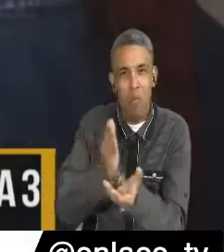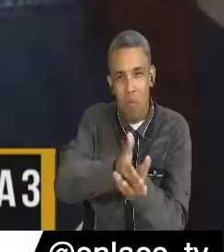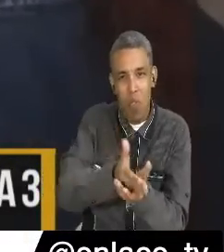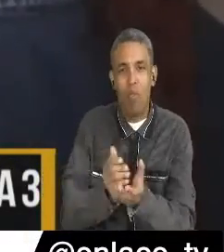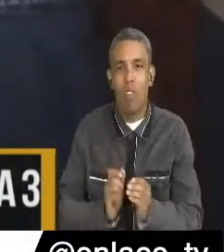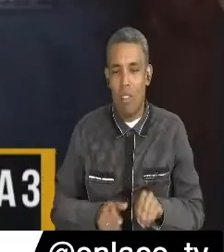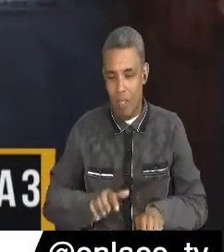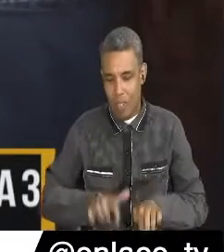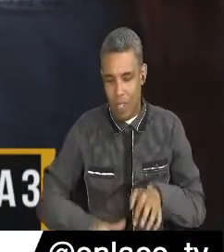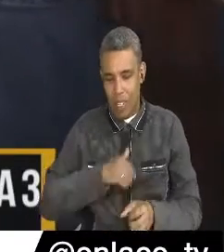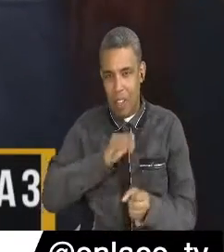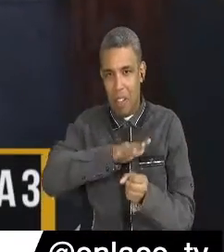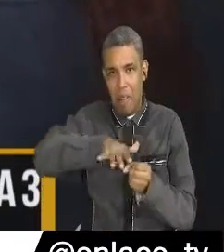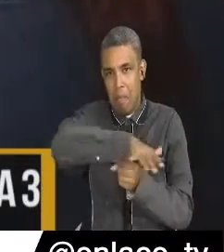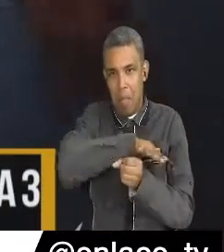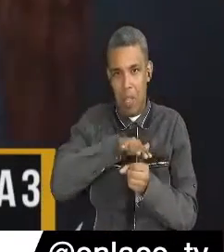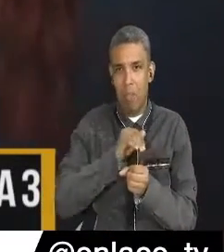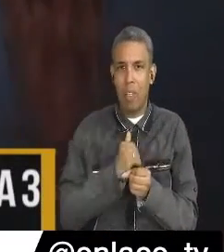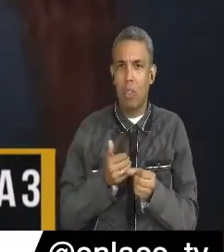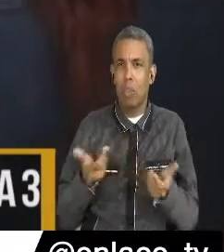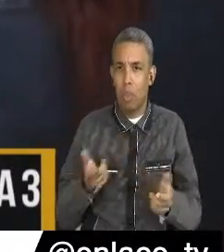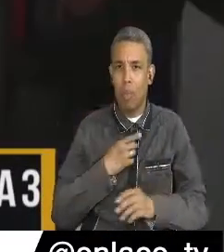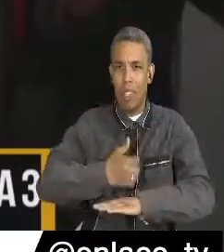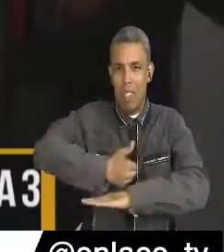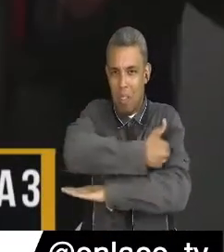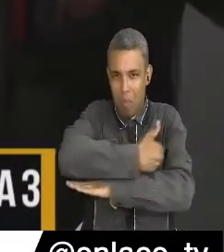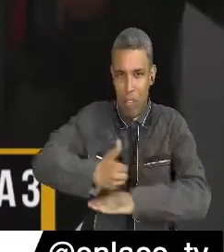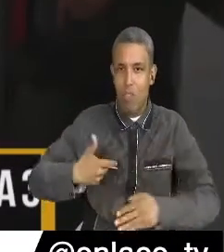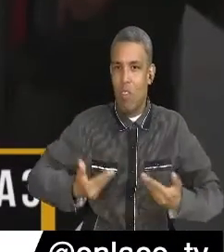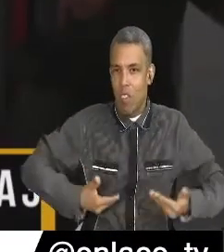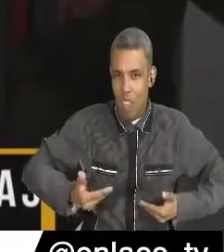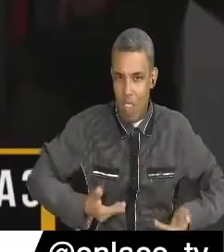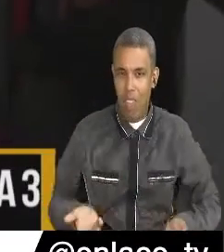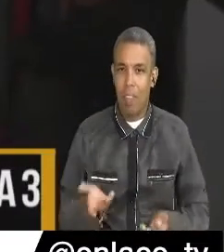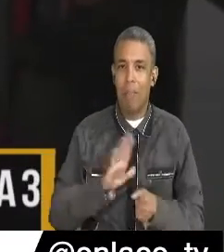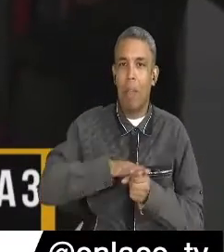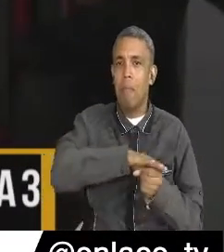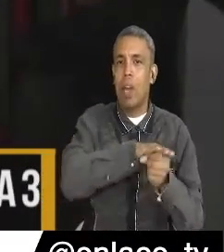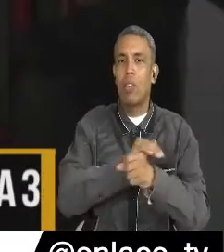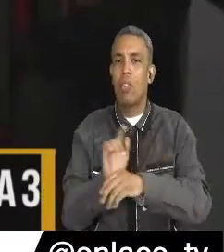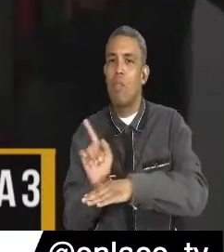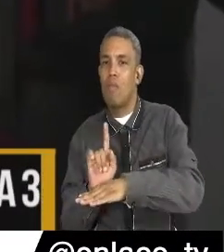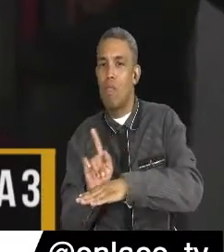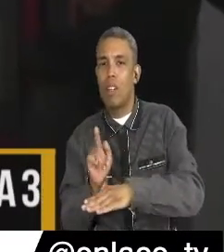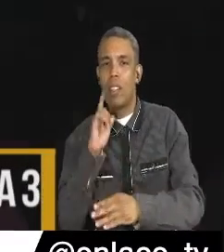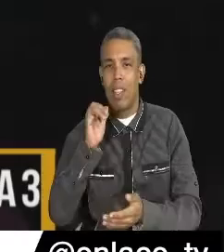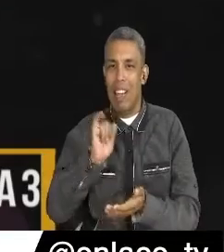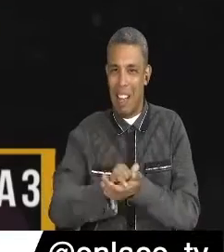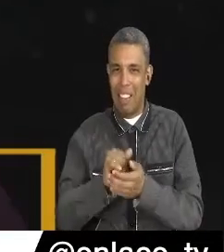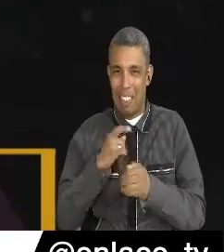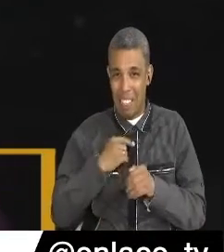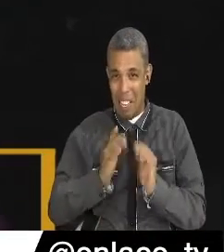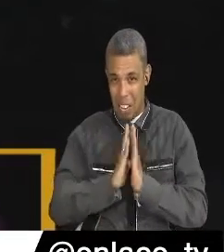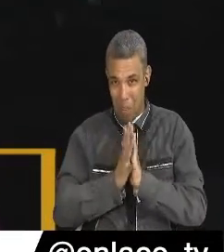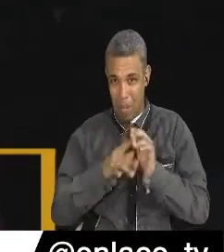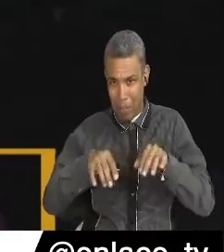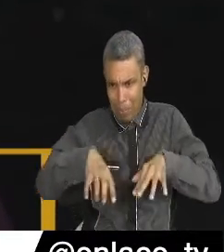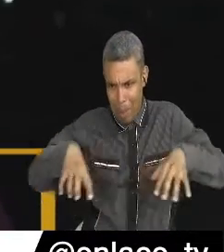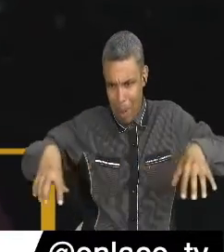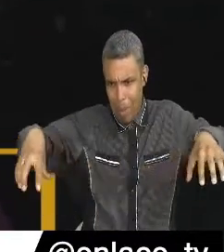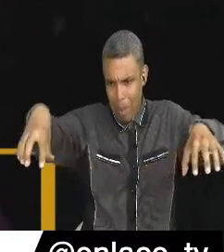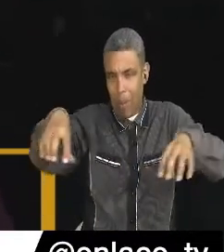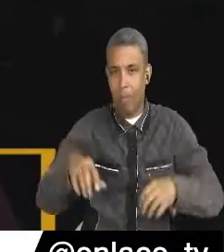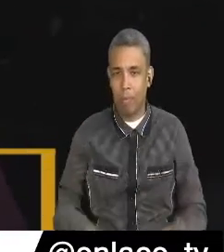de Medio Ambiente se adelantaron en establecimientos públicos ubicados en el barrio La Floresta de la Comuna 3 de la ciudad. Normalmente esto es zona